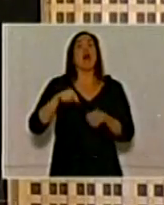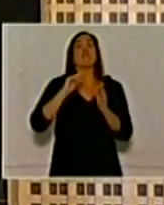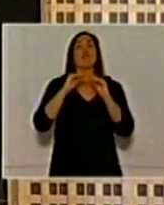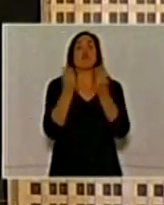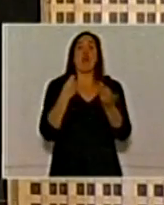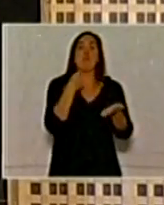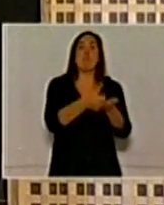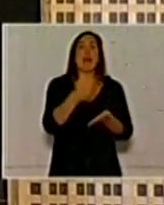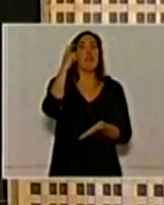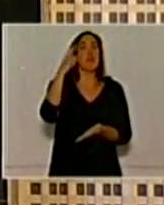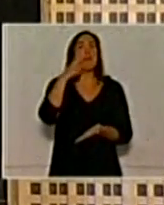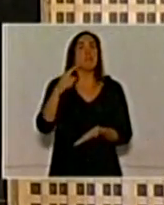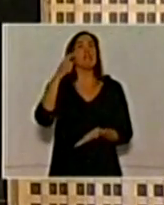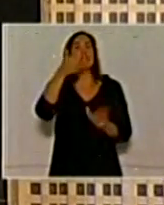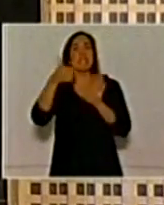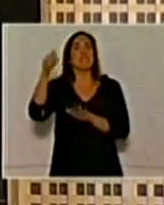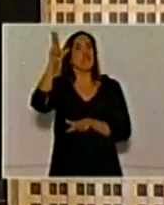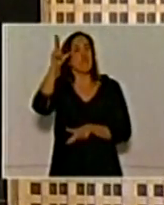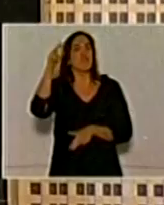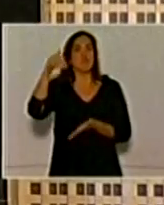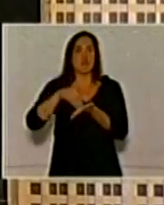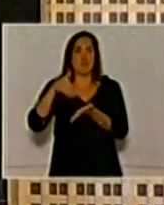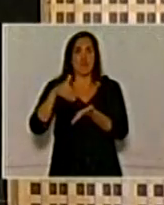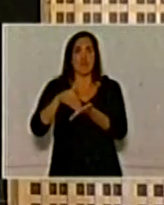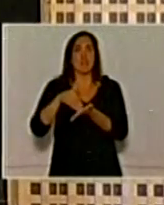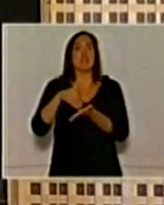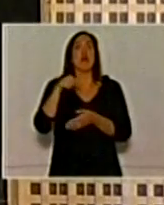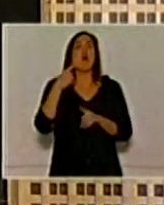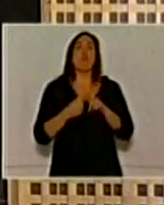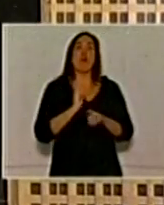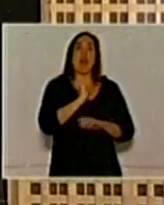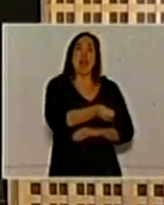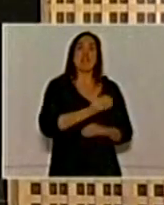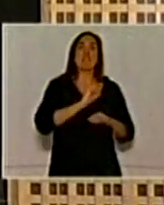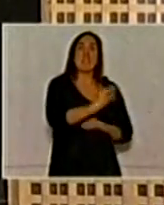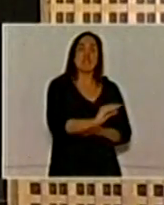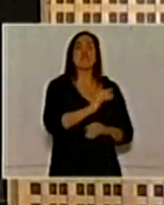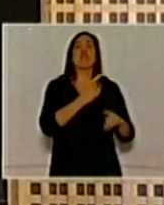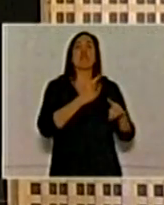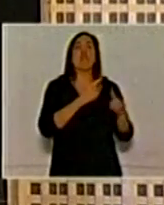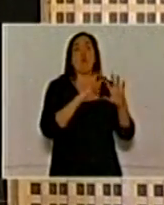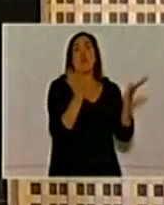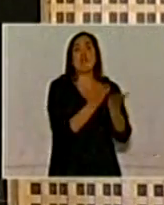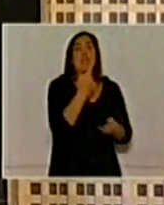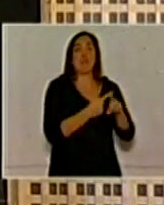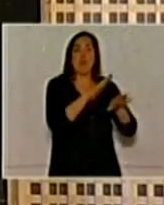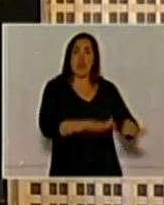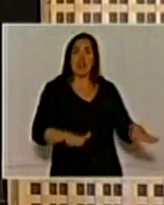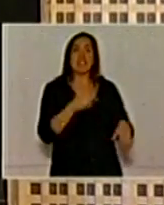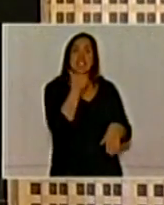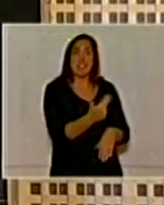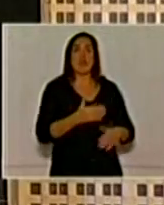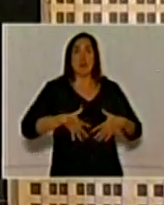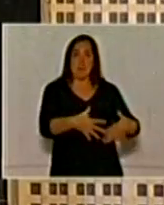.608 millones, con lo cual, por este rubro de Asignación Universal por Hijo y por Embarazo, vamos a abonar